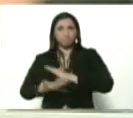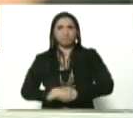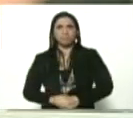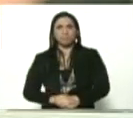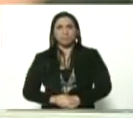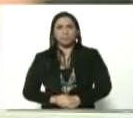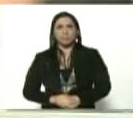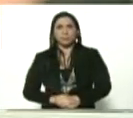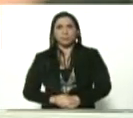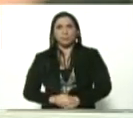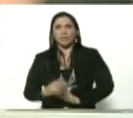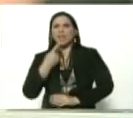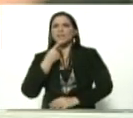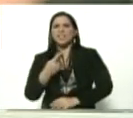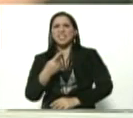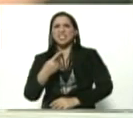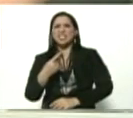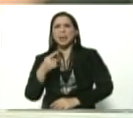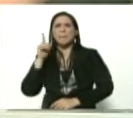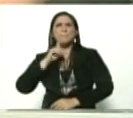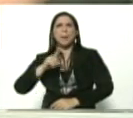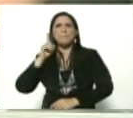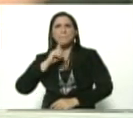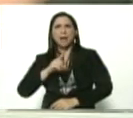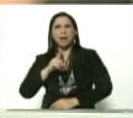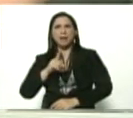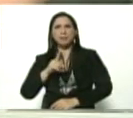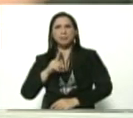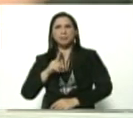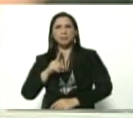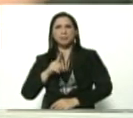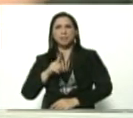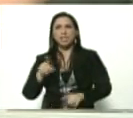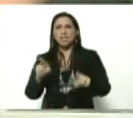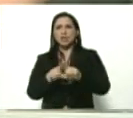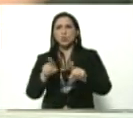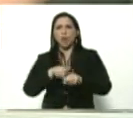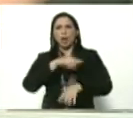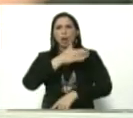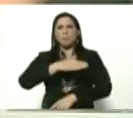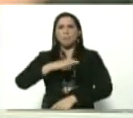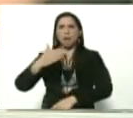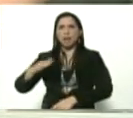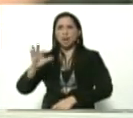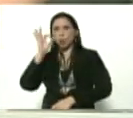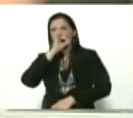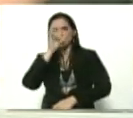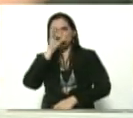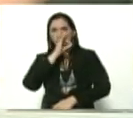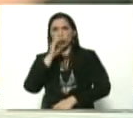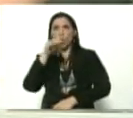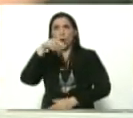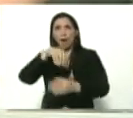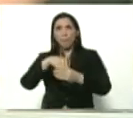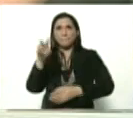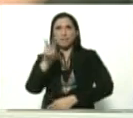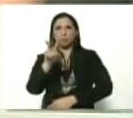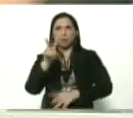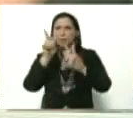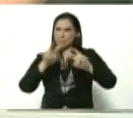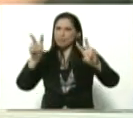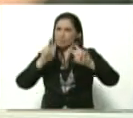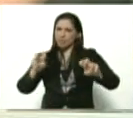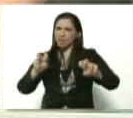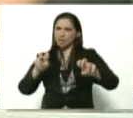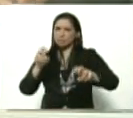lo califica un fiasco al estilo de Bahía de Cochinos en Venezuela. Investiguen,